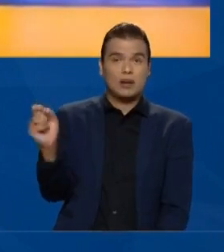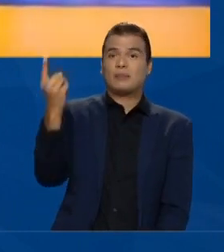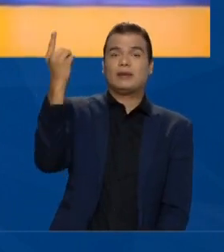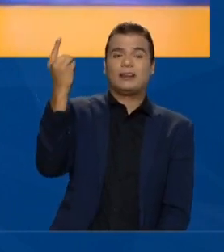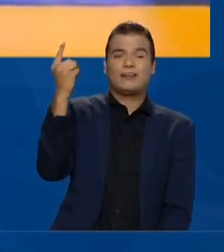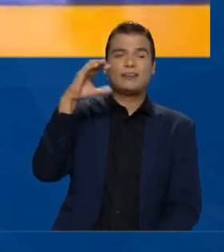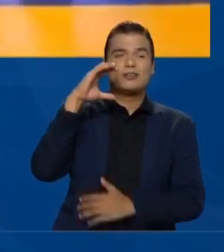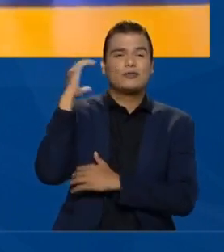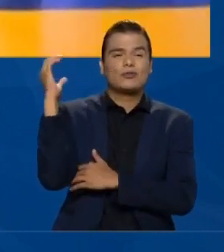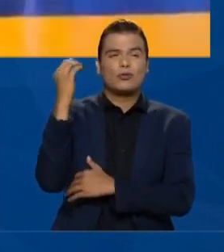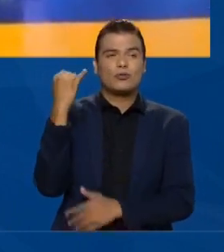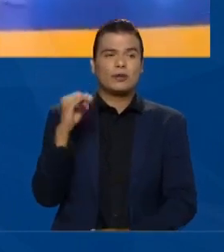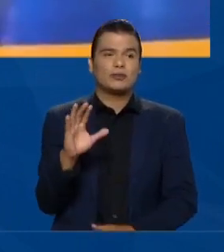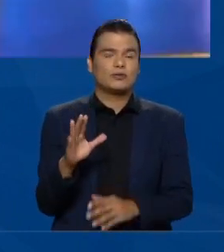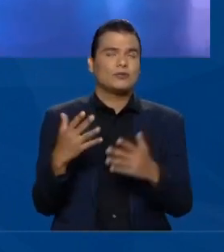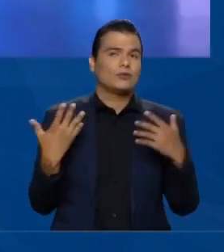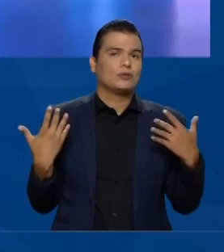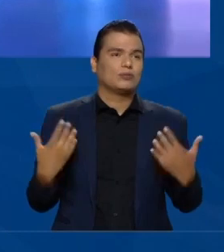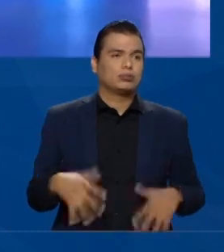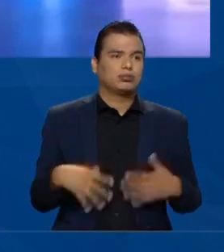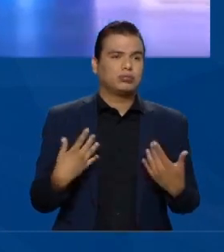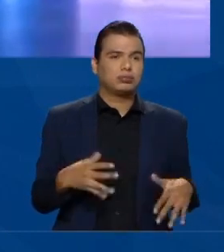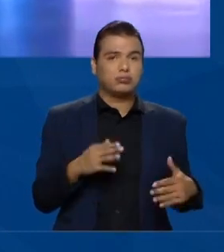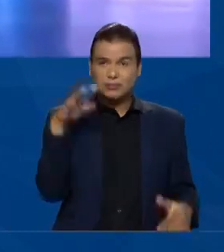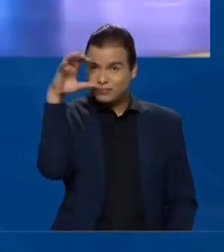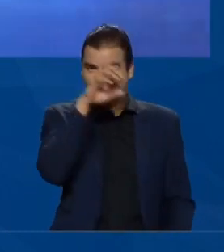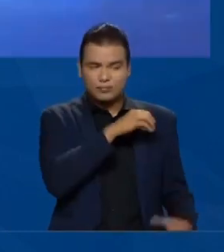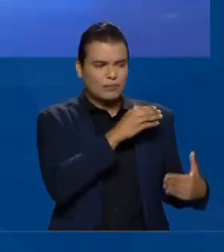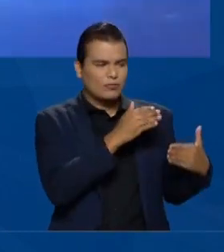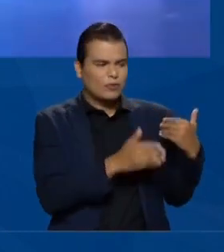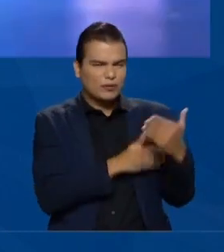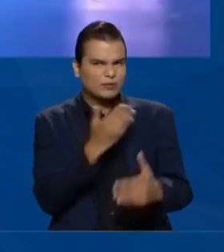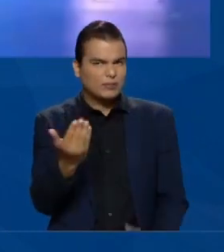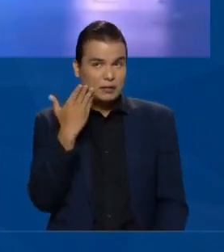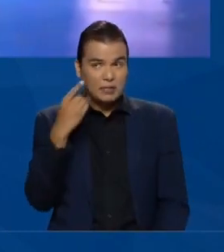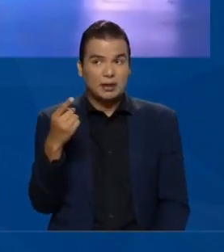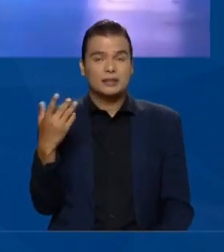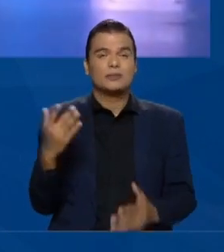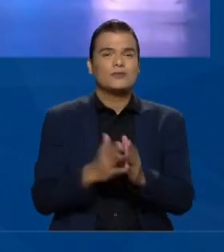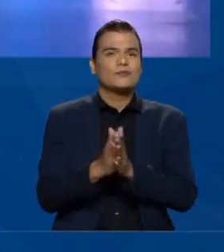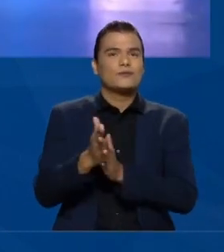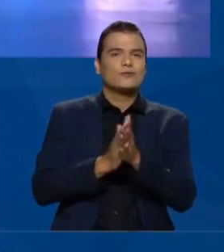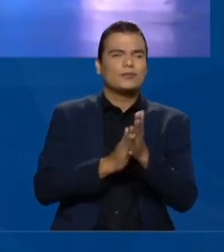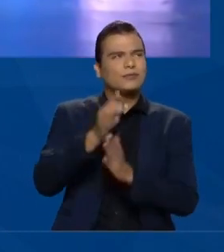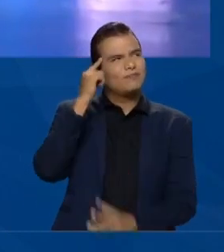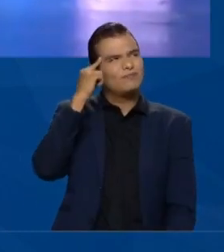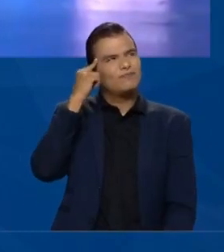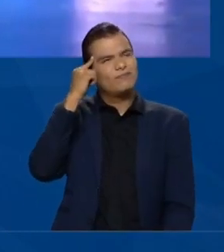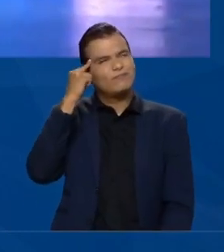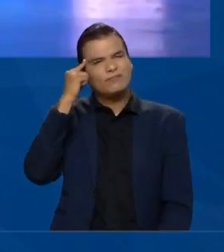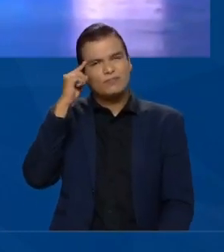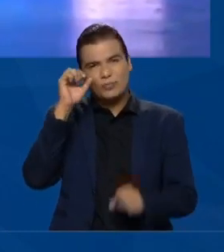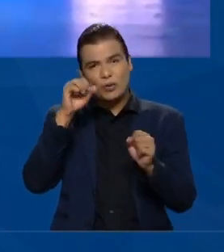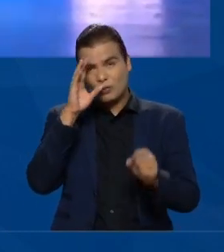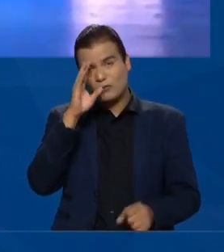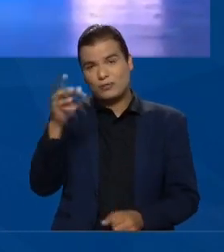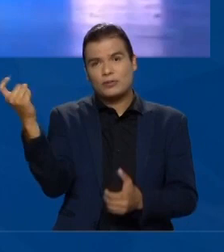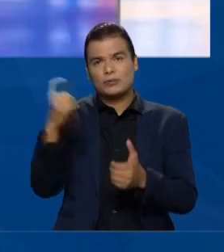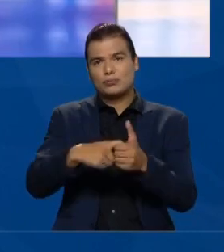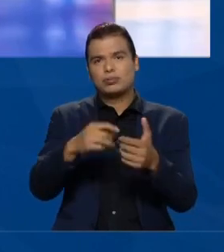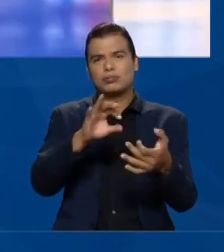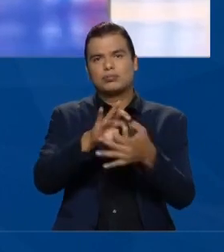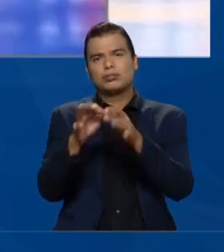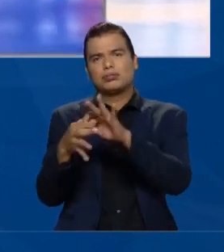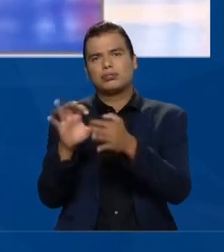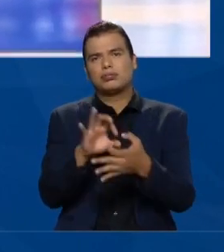sub-23 y por supuesto pues es el camino correcto para que esta deportista sueñe y pueda llegar a los Juegos Olímpicos de